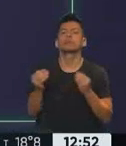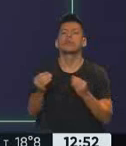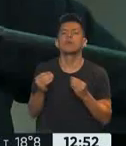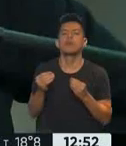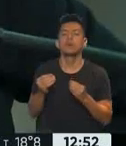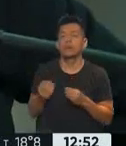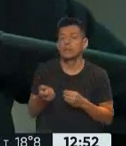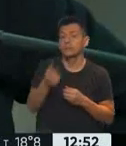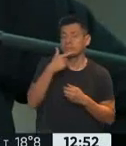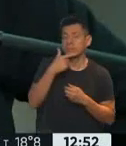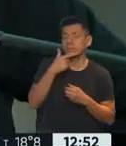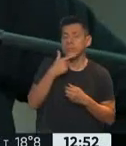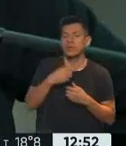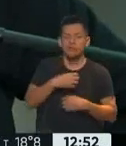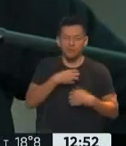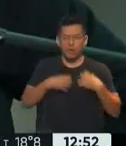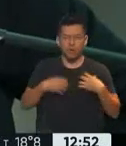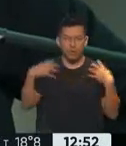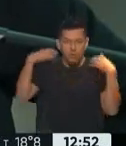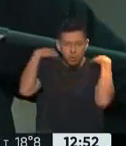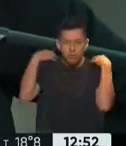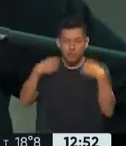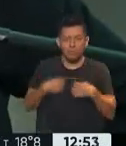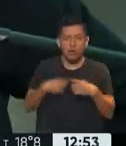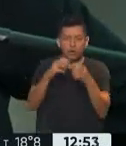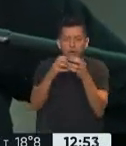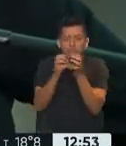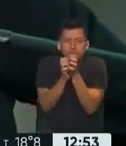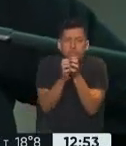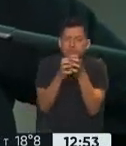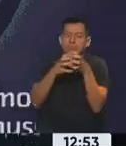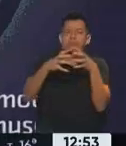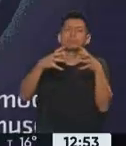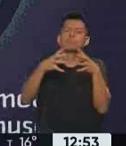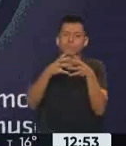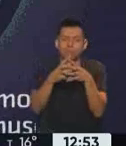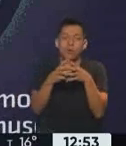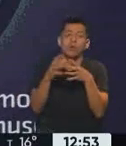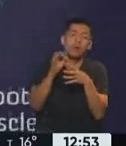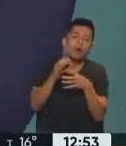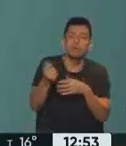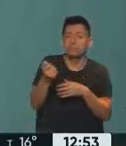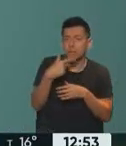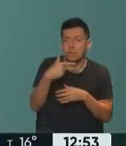de los bronquios, broncodilatadores, o con agentes antiinflamatorios como los esteroides, en líneas generales.